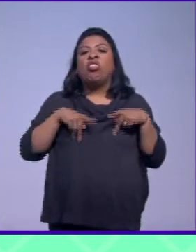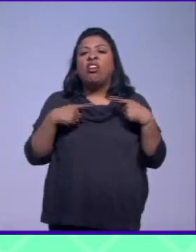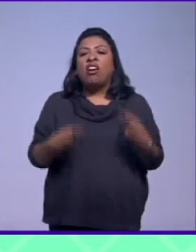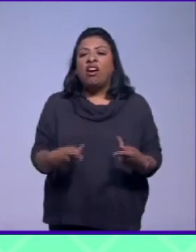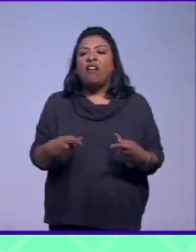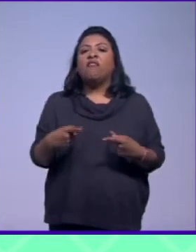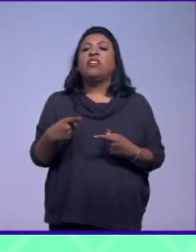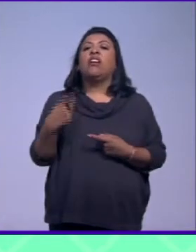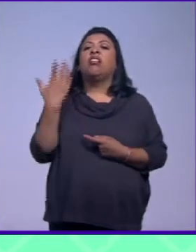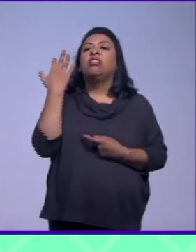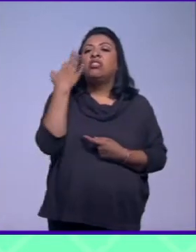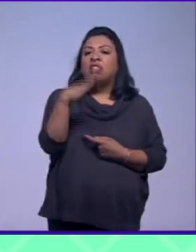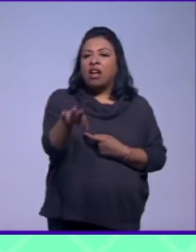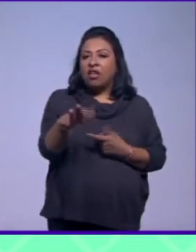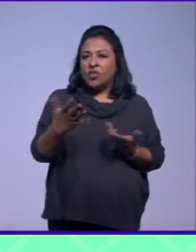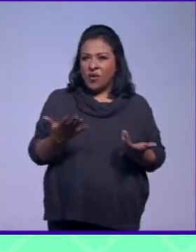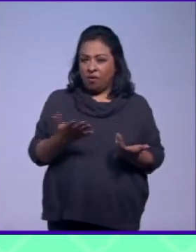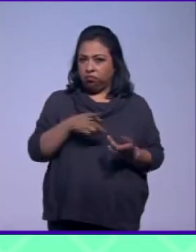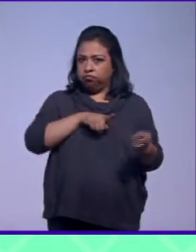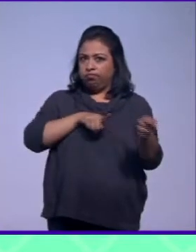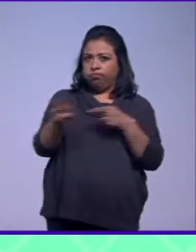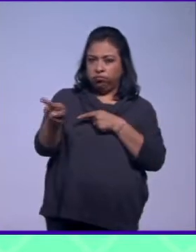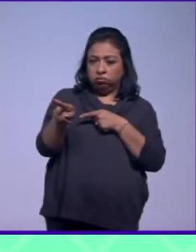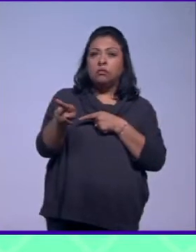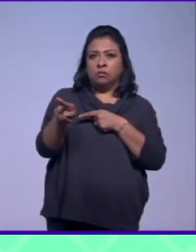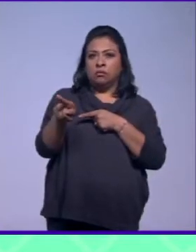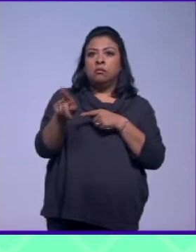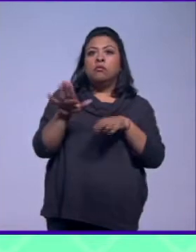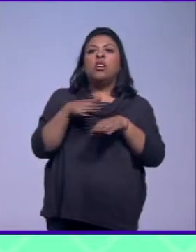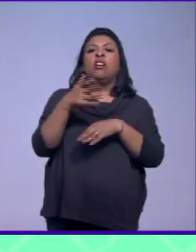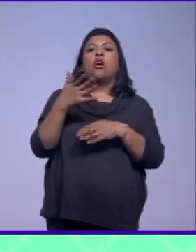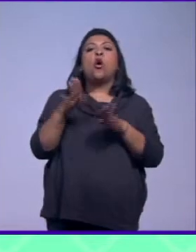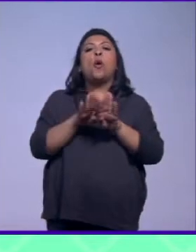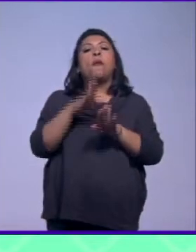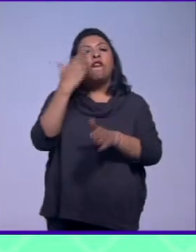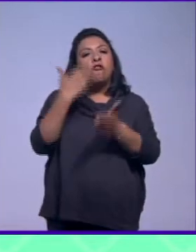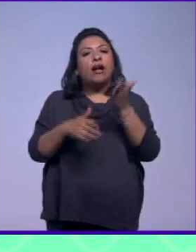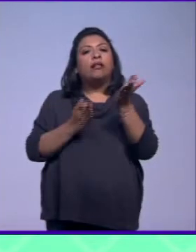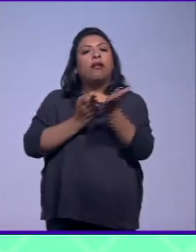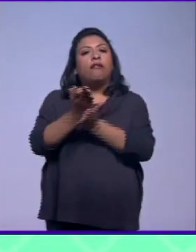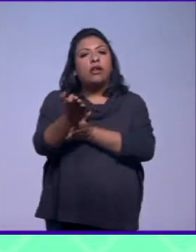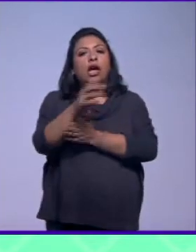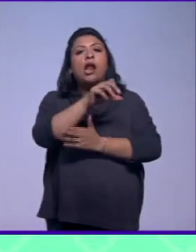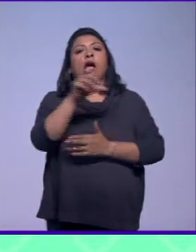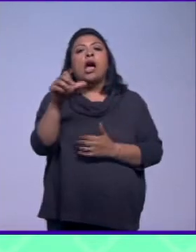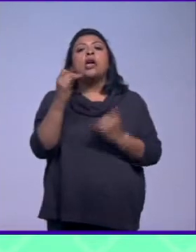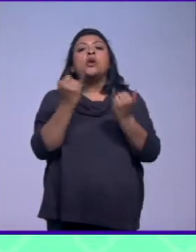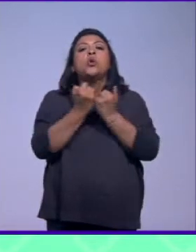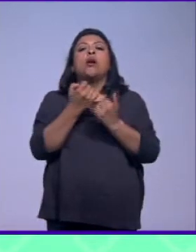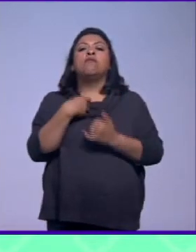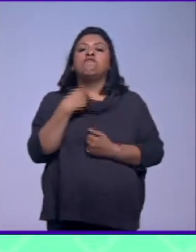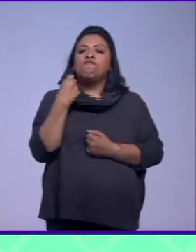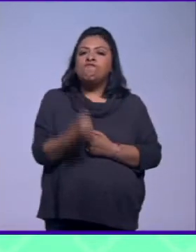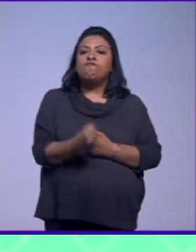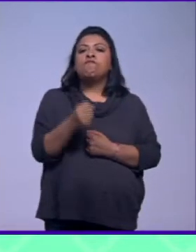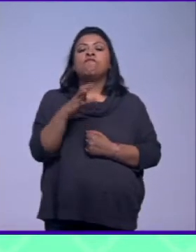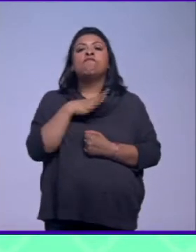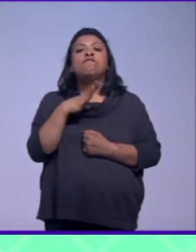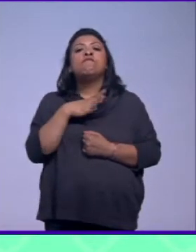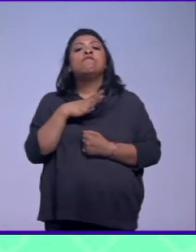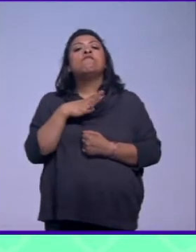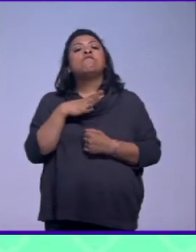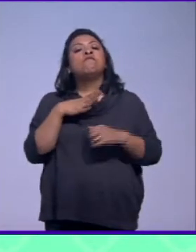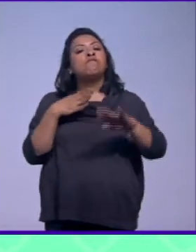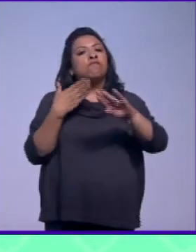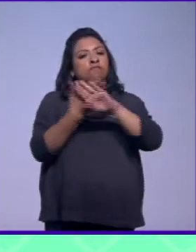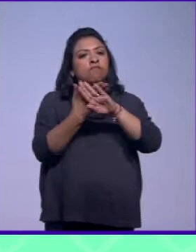deshonesto precisamente por esta deslealtad que comete al también imponer medidas o